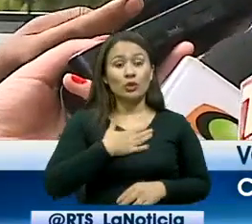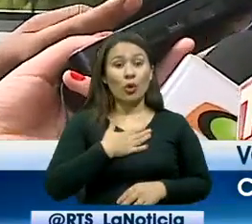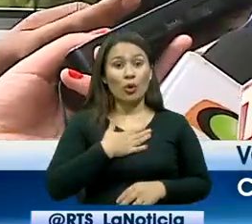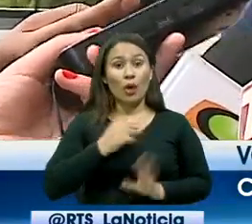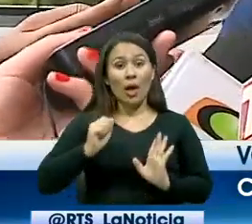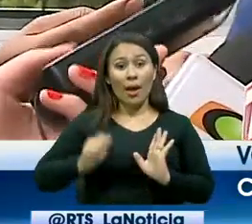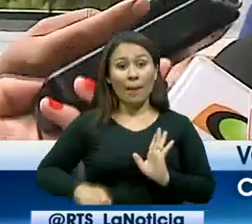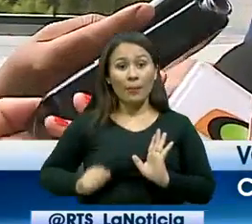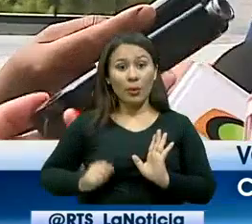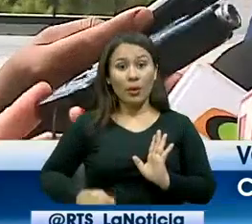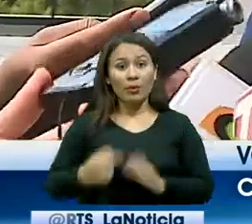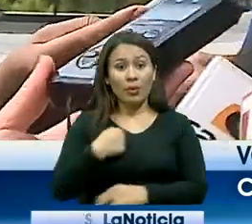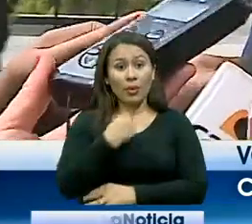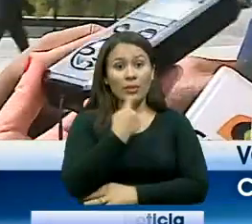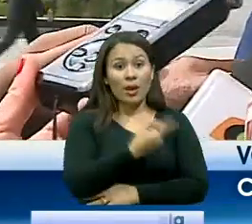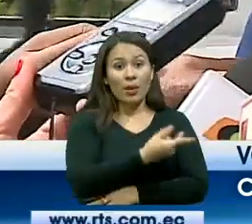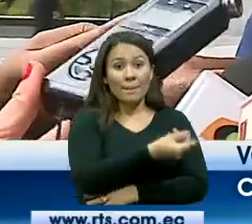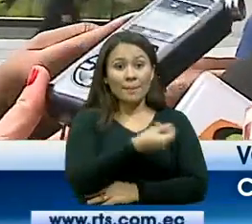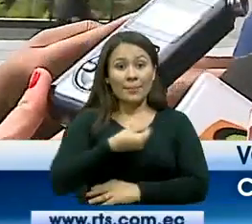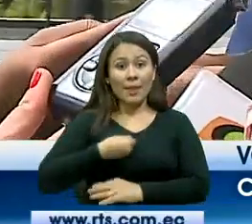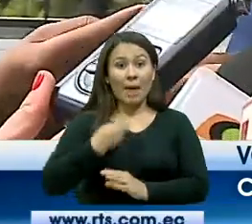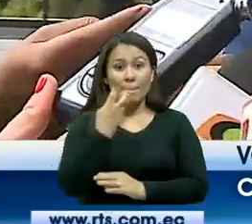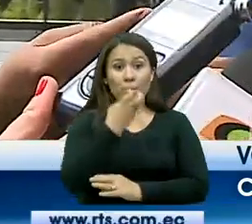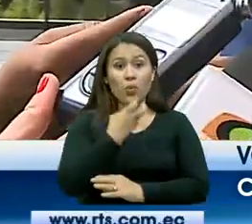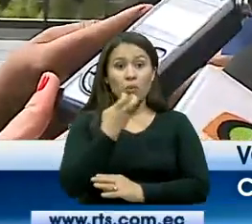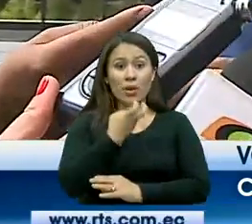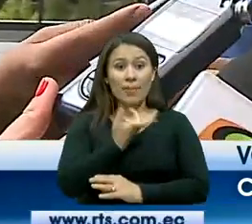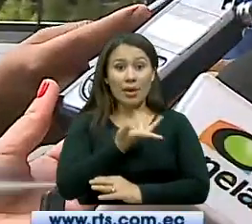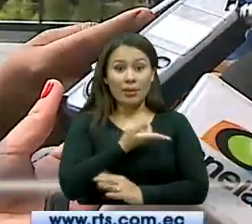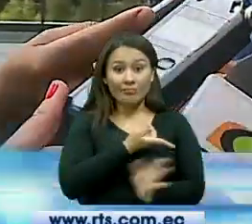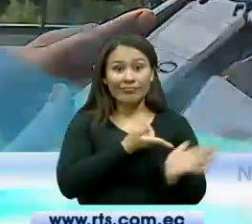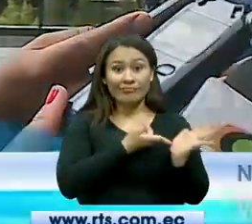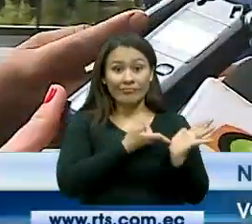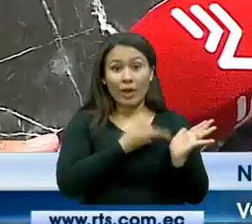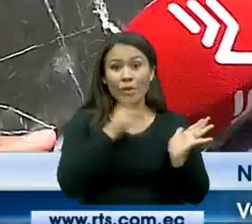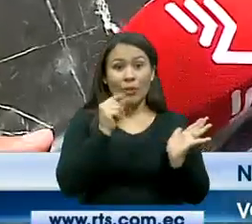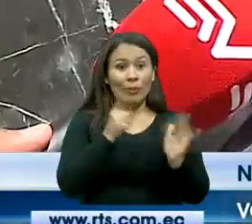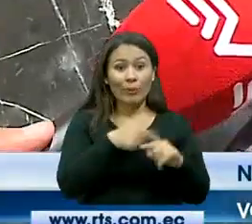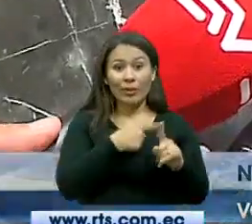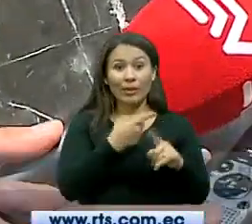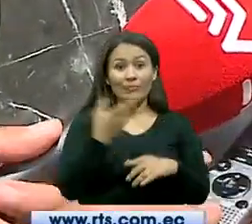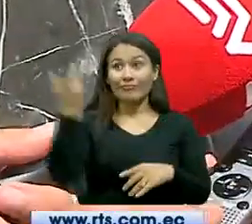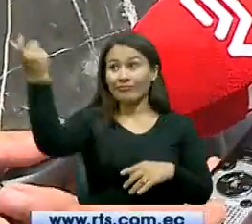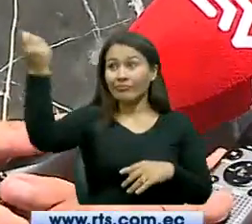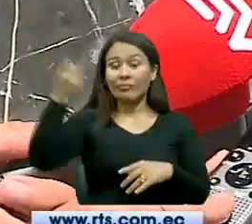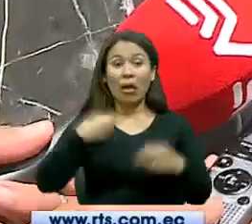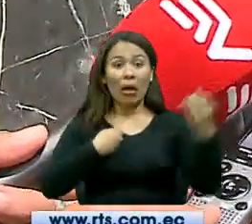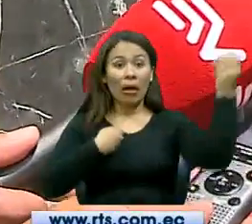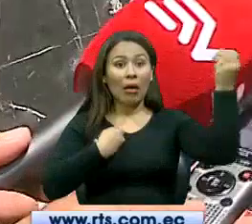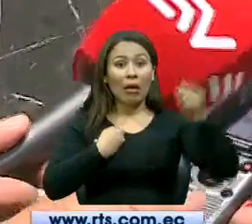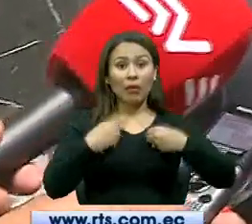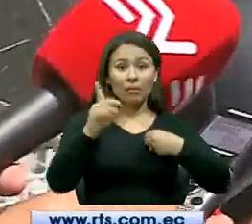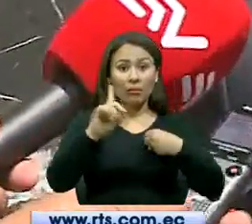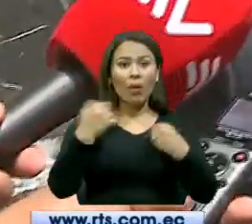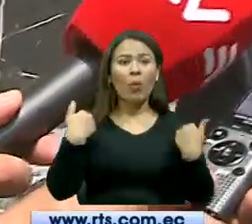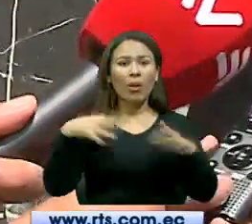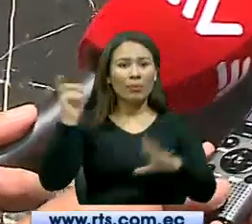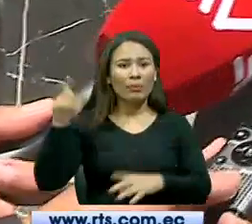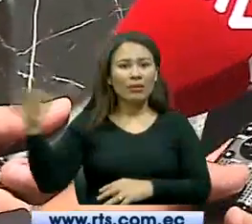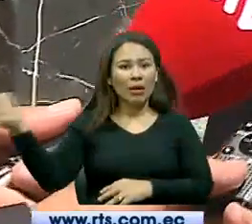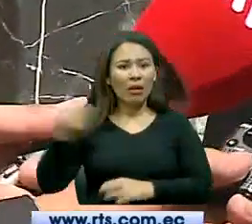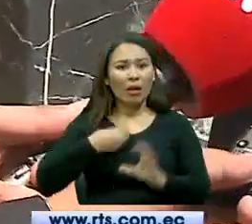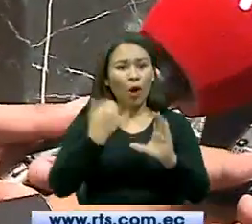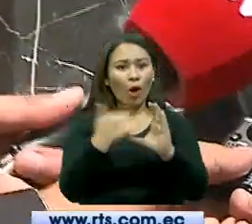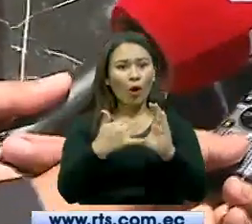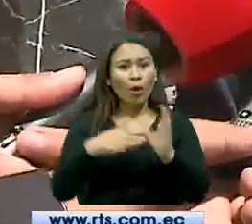abogado es que una prueba obtenida ilegalmente no surte efectos de prueba. Primero que no sabemos la legalidad de esos mails